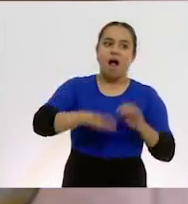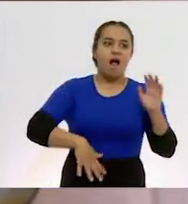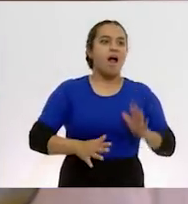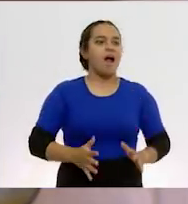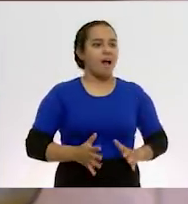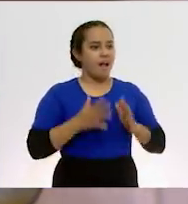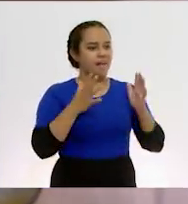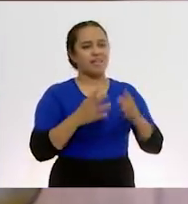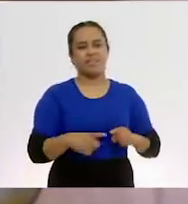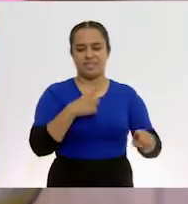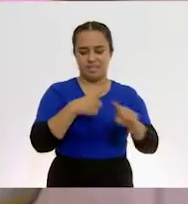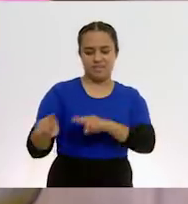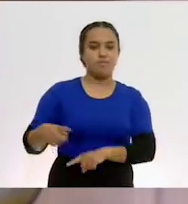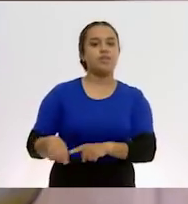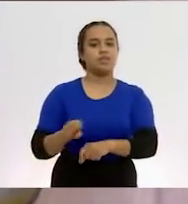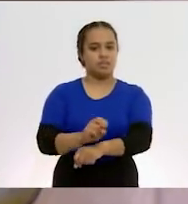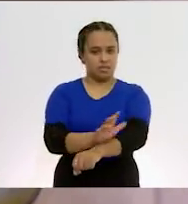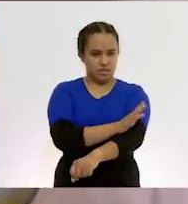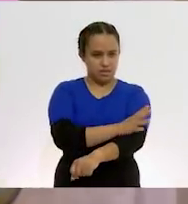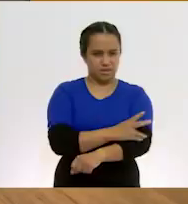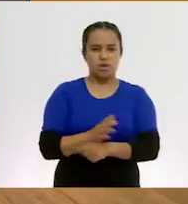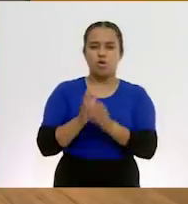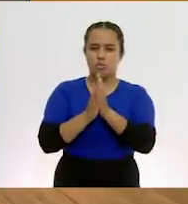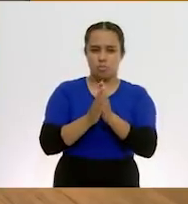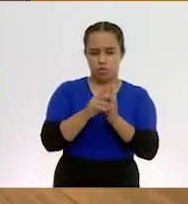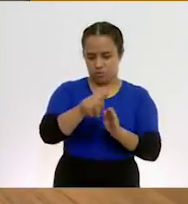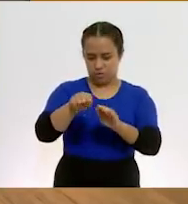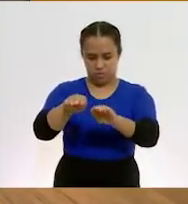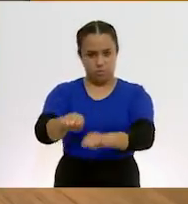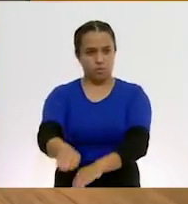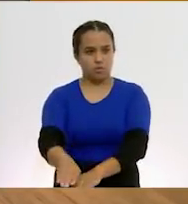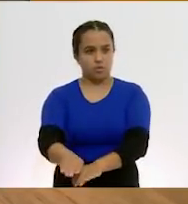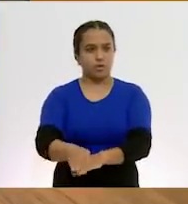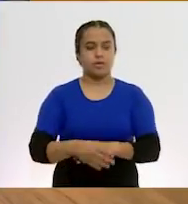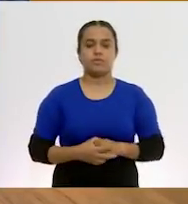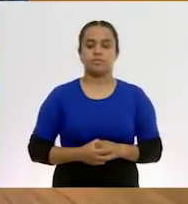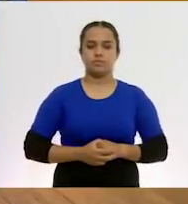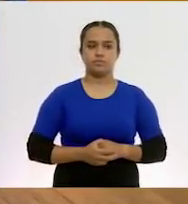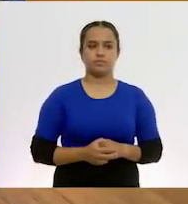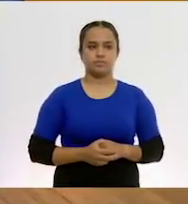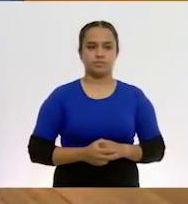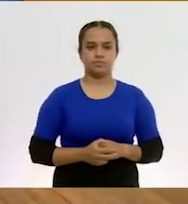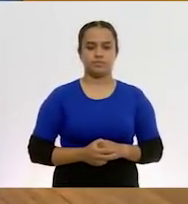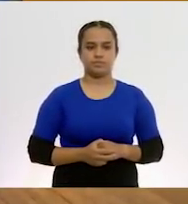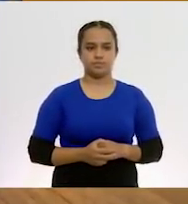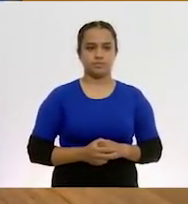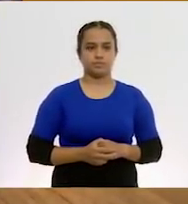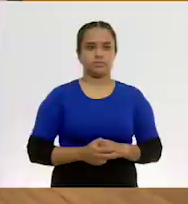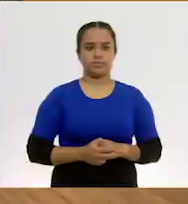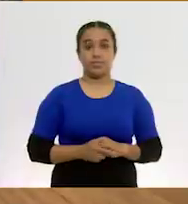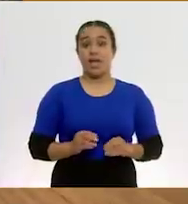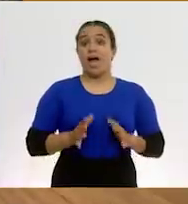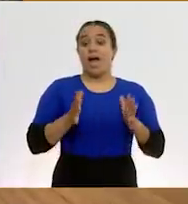bien. Son diferentes tipos de emociones. Te voy a invitar a que pongas sorprendida esta ficha.